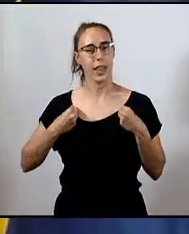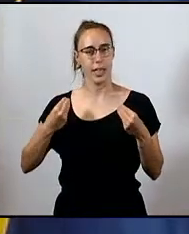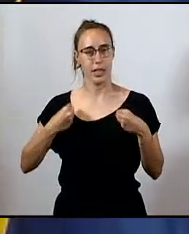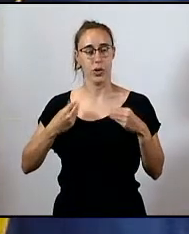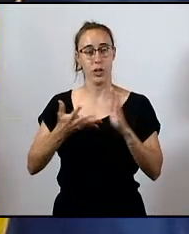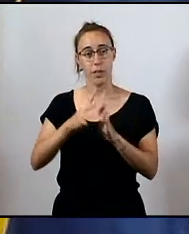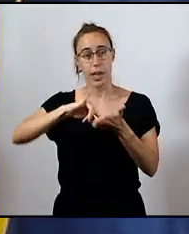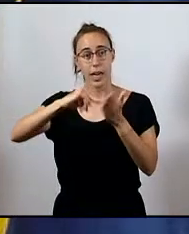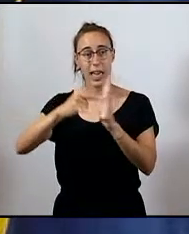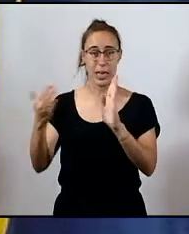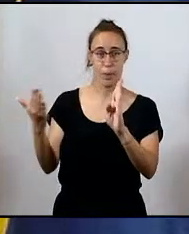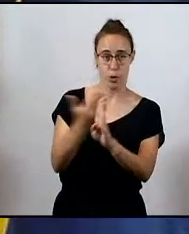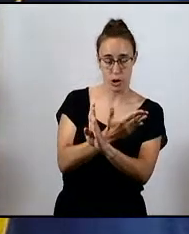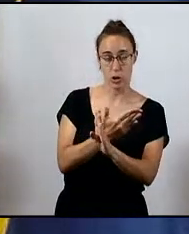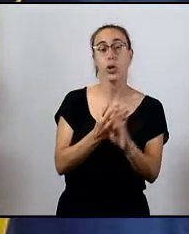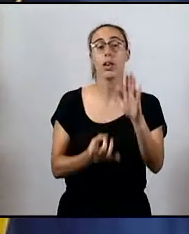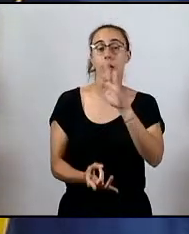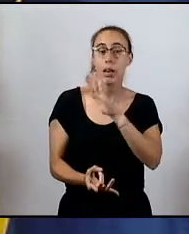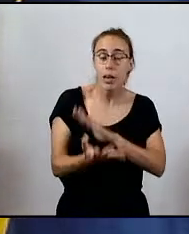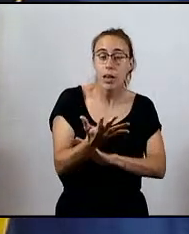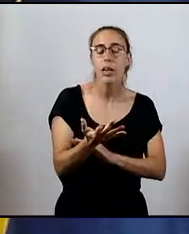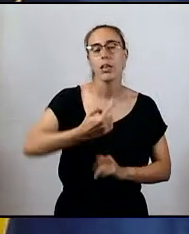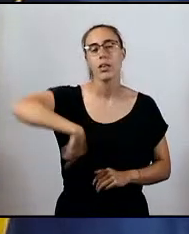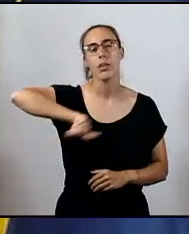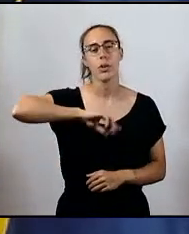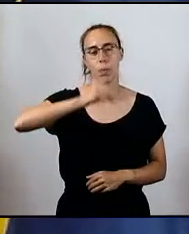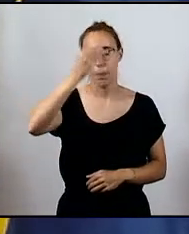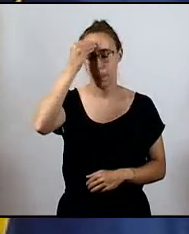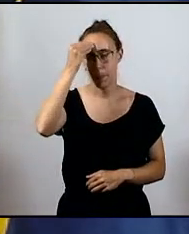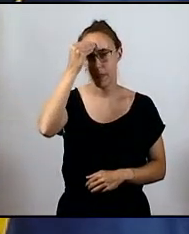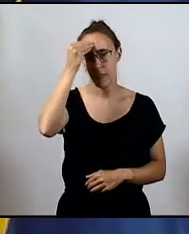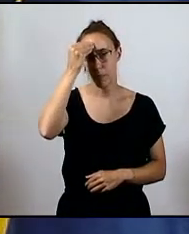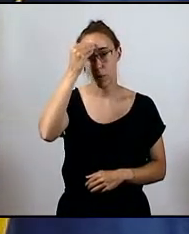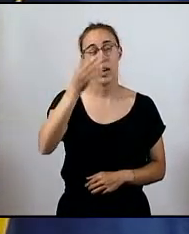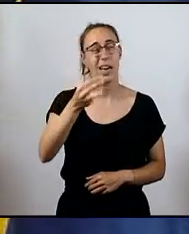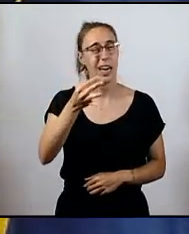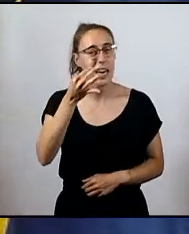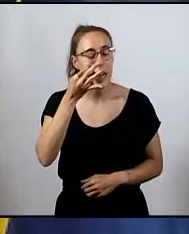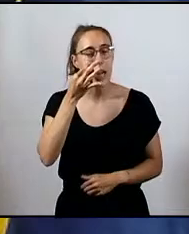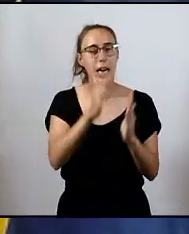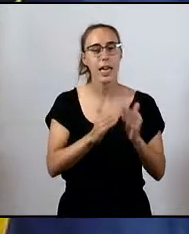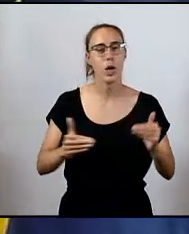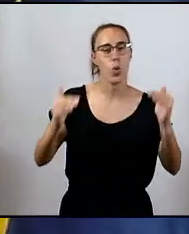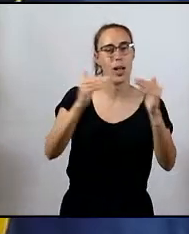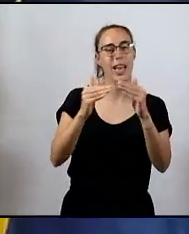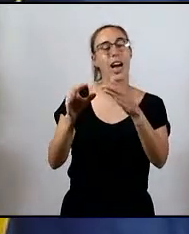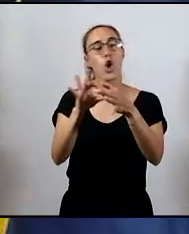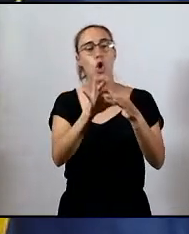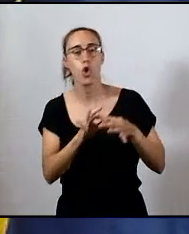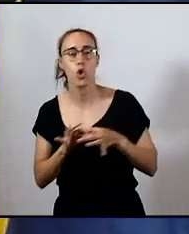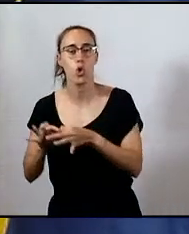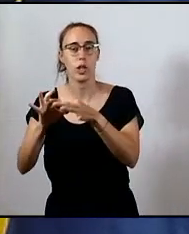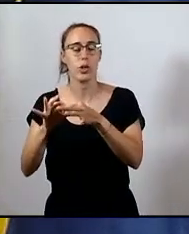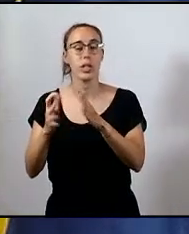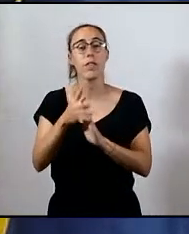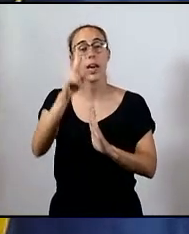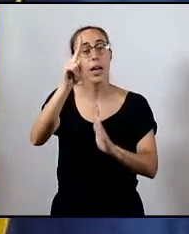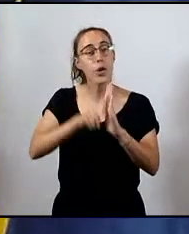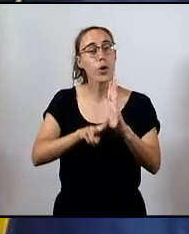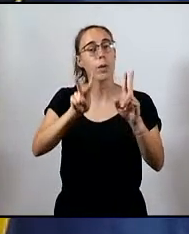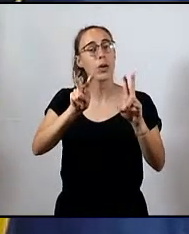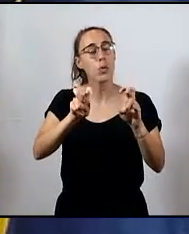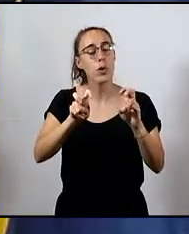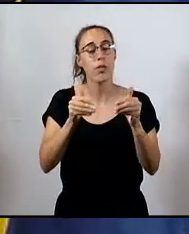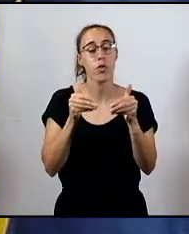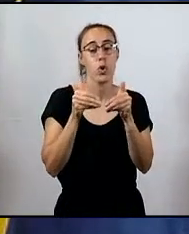ley. Creemos firmemente en la igualdad y en la cohesión y confiamos en que esta nueva norma sirva pronto a